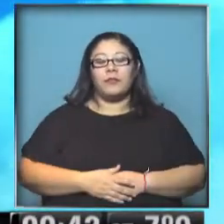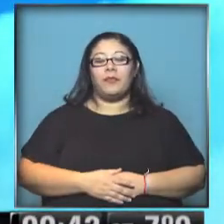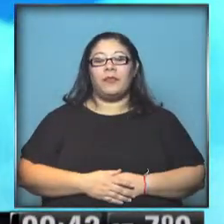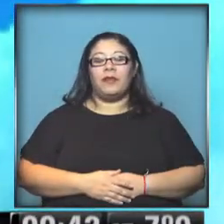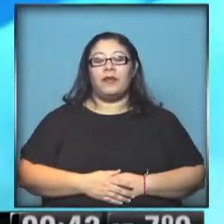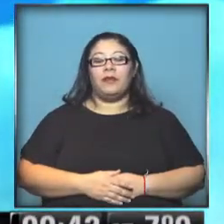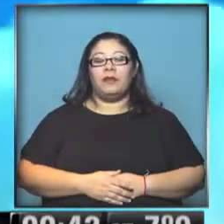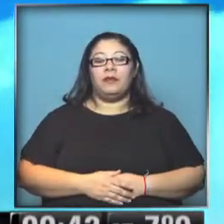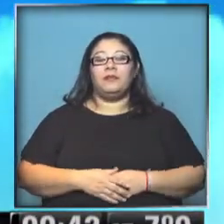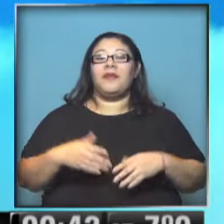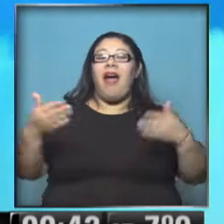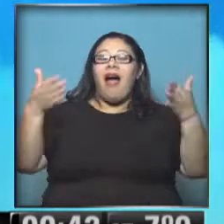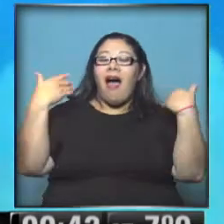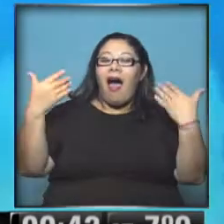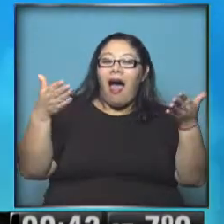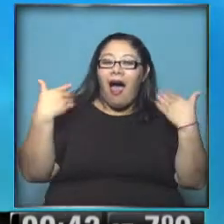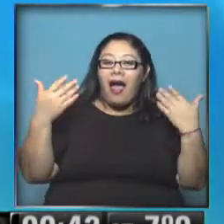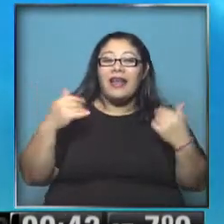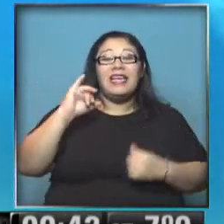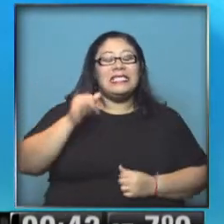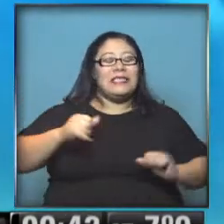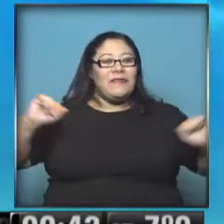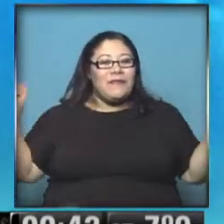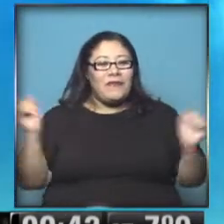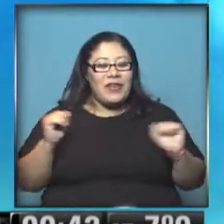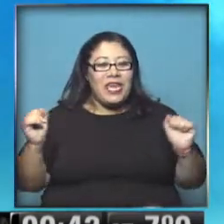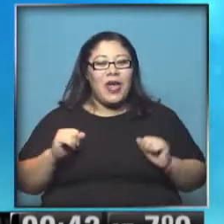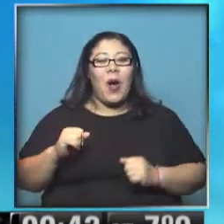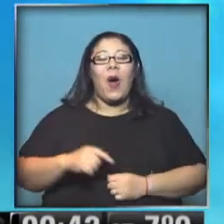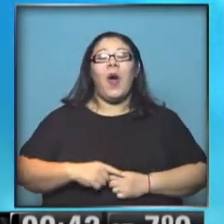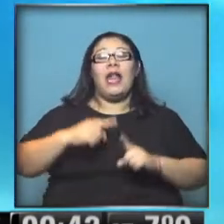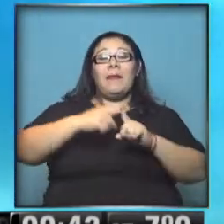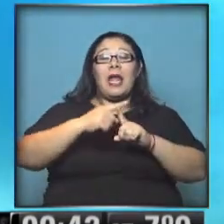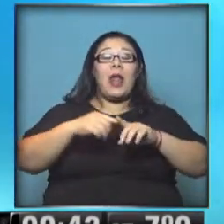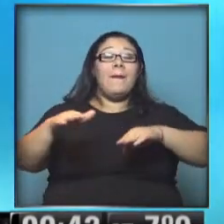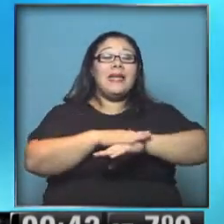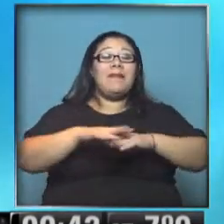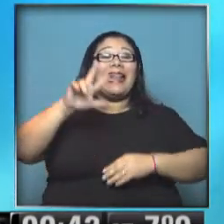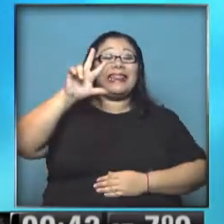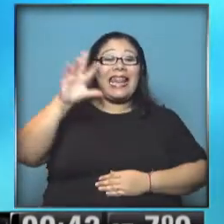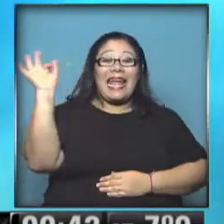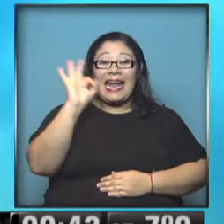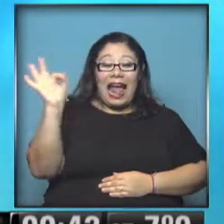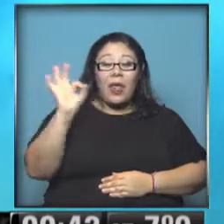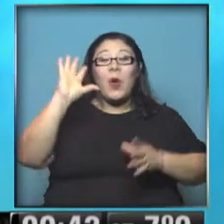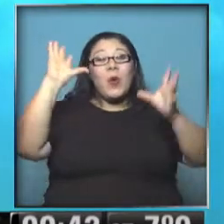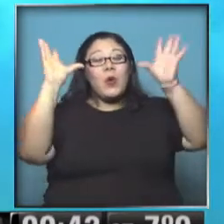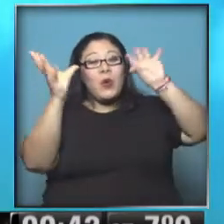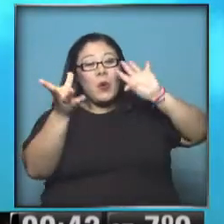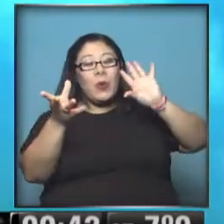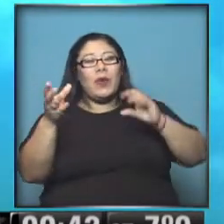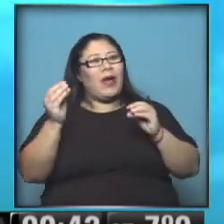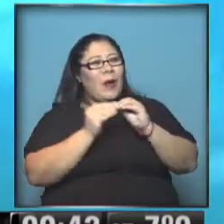de la polarización del aire, porque sí, frío polar, 3 grados la mínima, algo de nubes. Se ríe